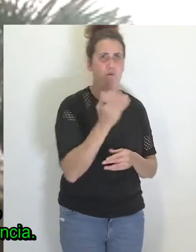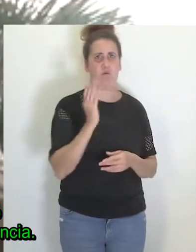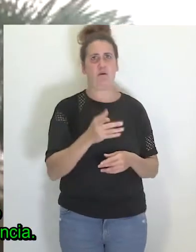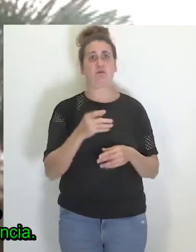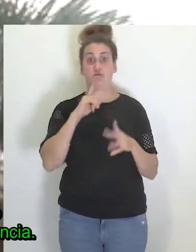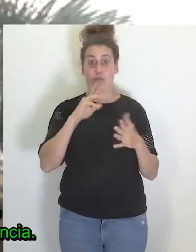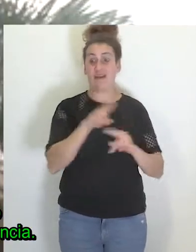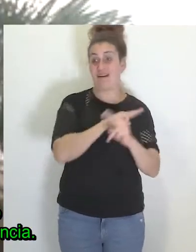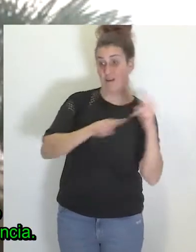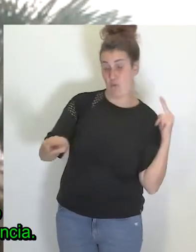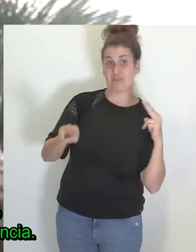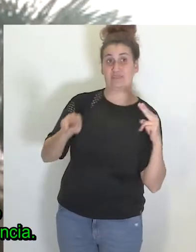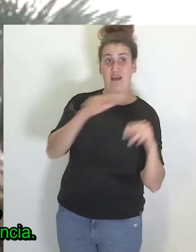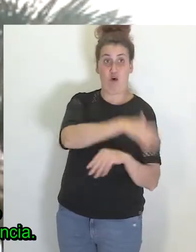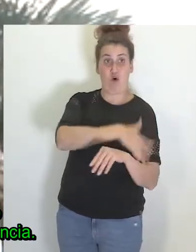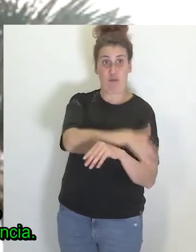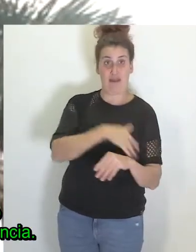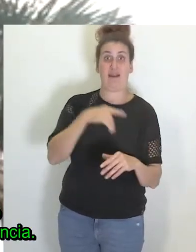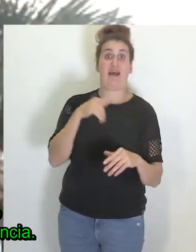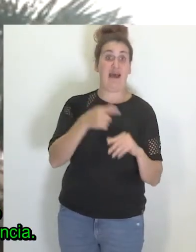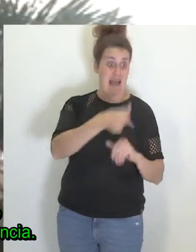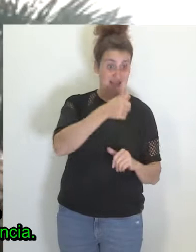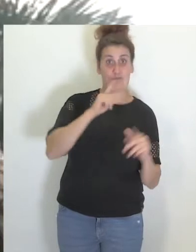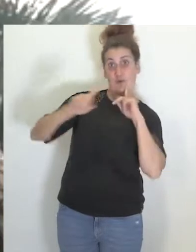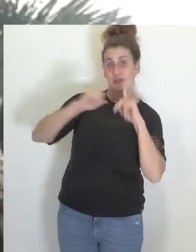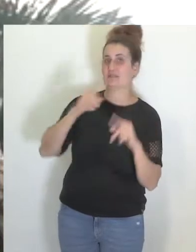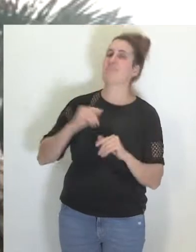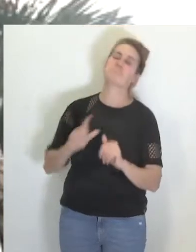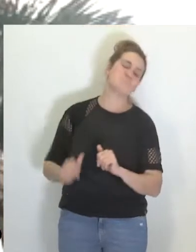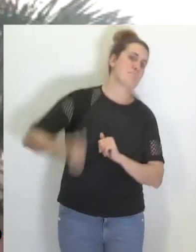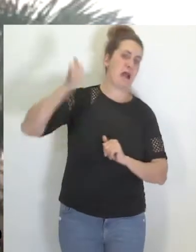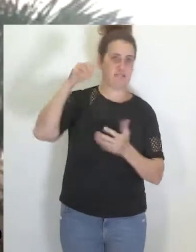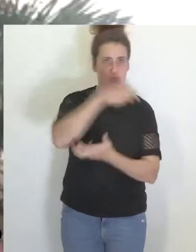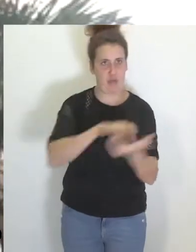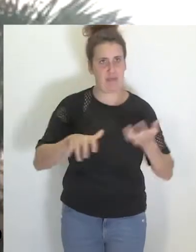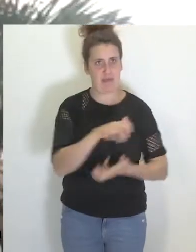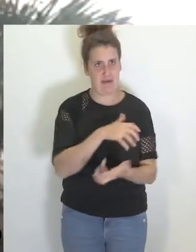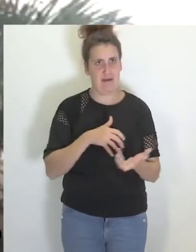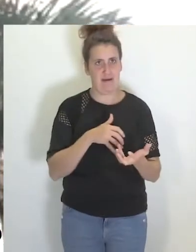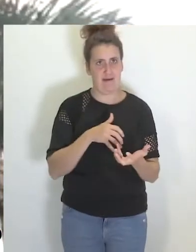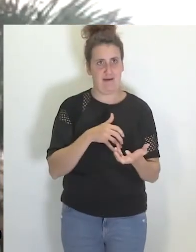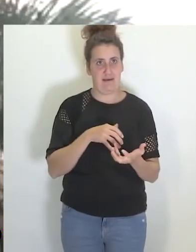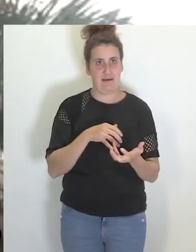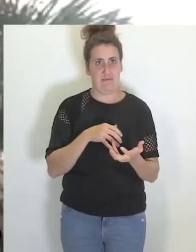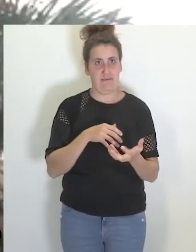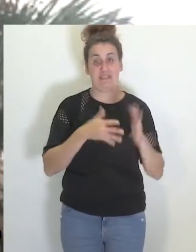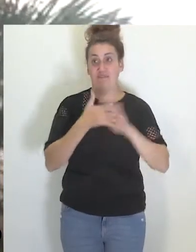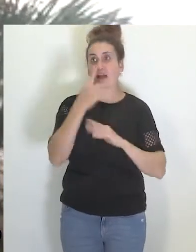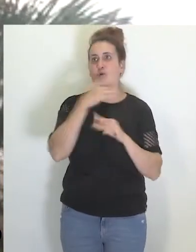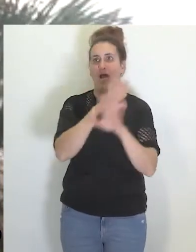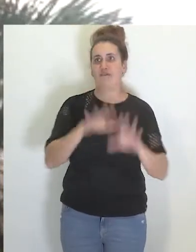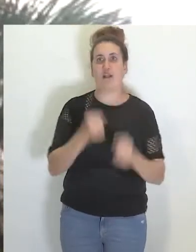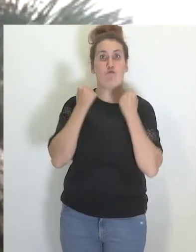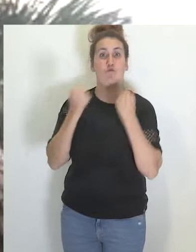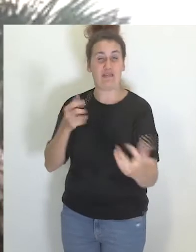respuesta del gobierno a estas protestas fue más violencia. y como no se pudo con las fuerzas de